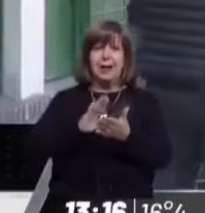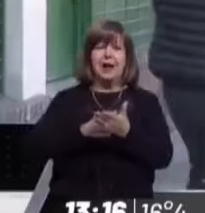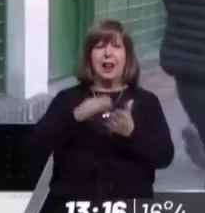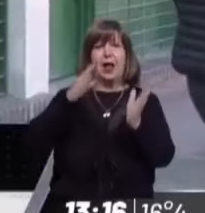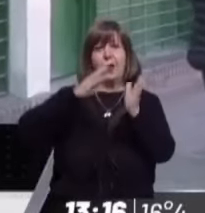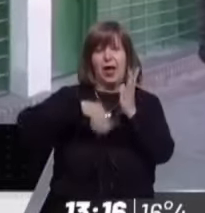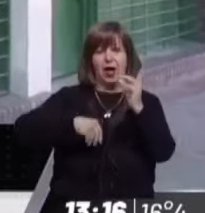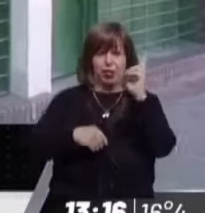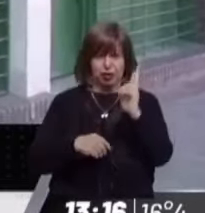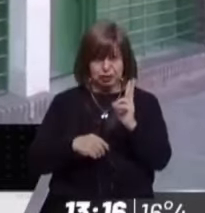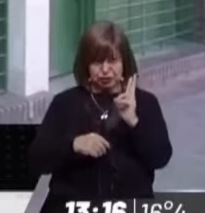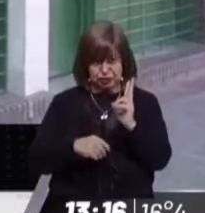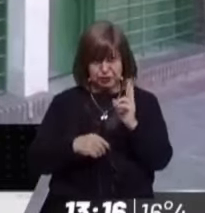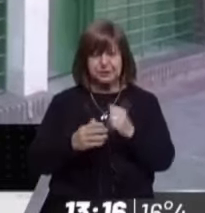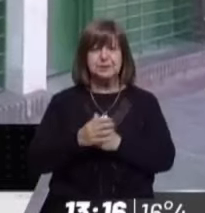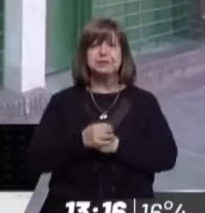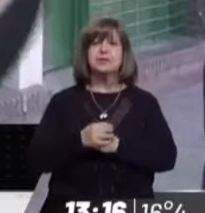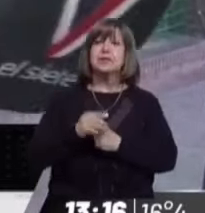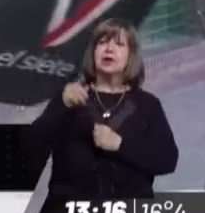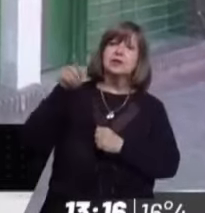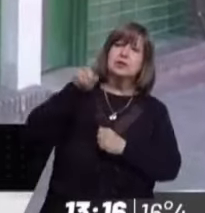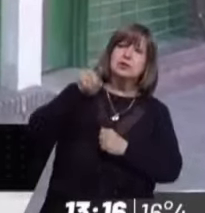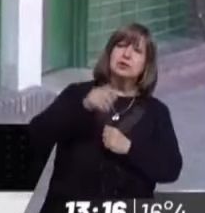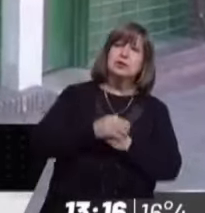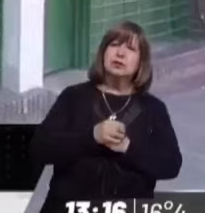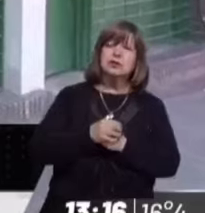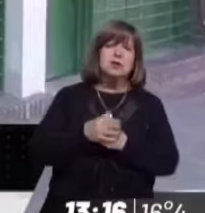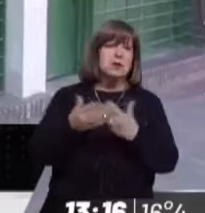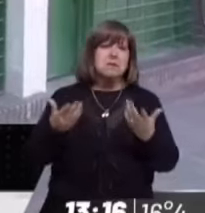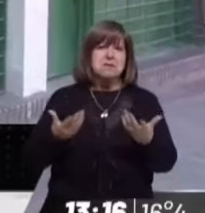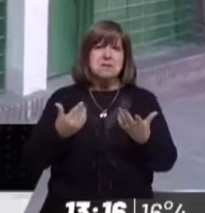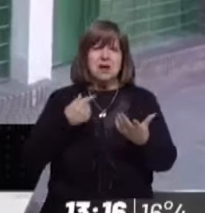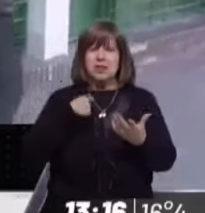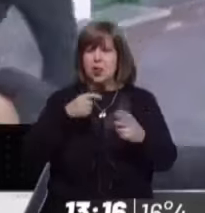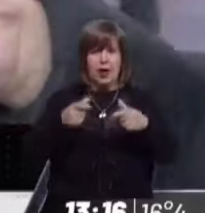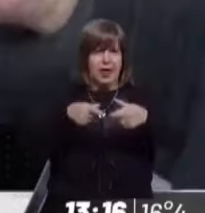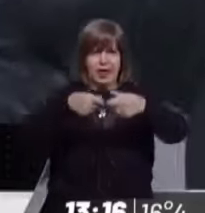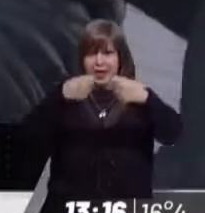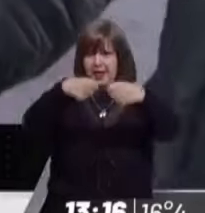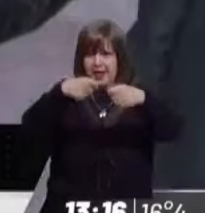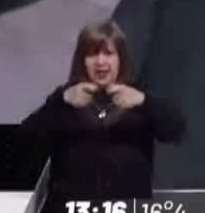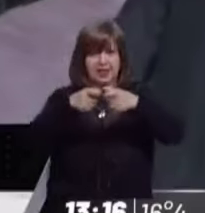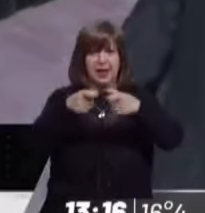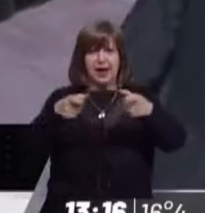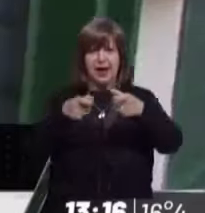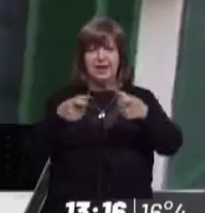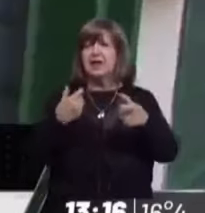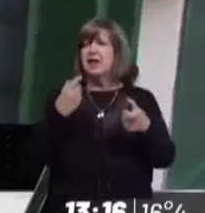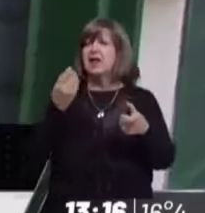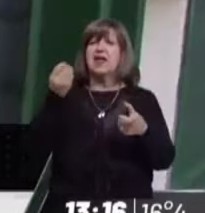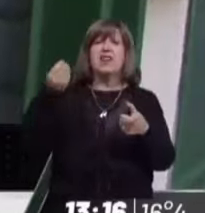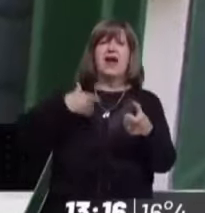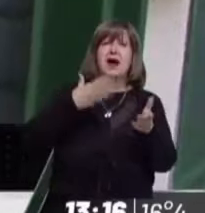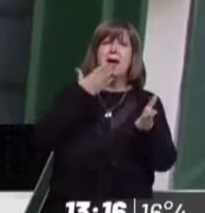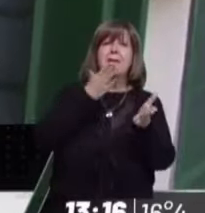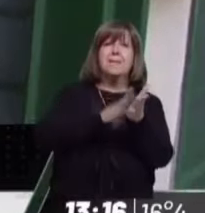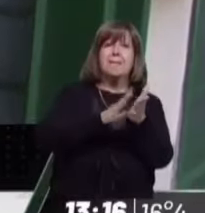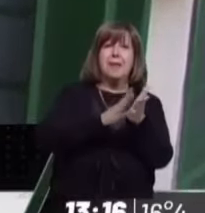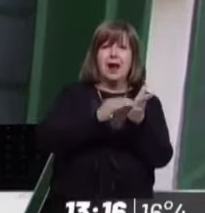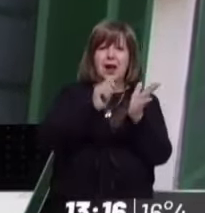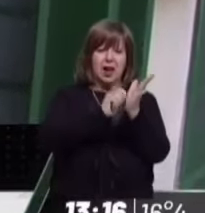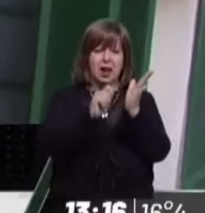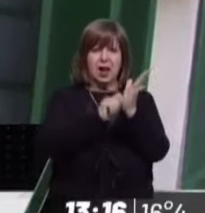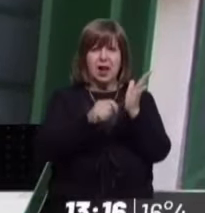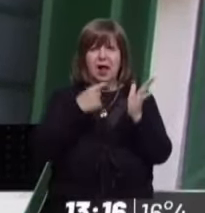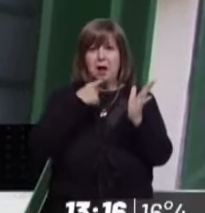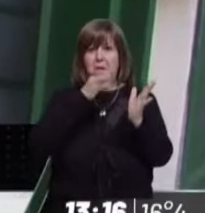digamos. No hay tarjetas verdes. ¿Y qué le dan? Un papel esto, sí. Esto común es una constancia de la tarjeta verde.